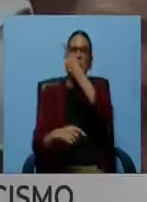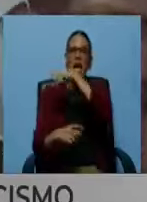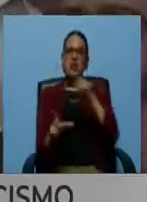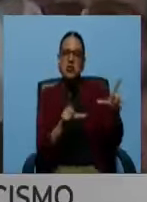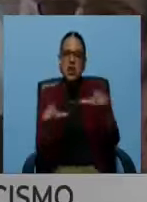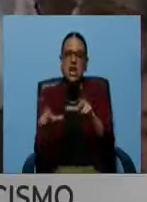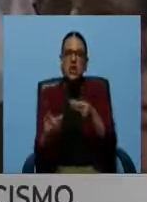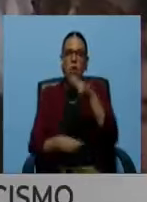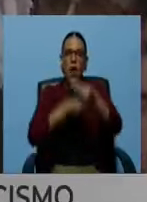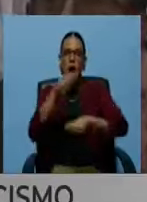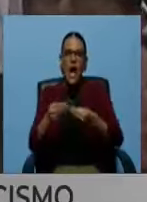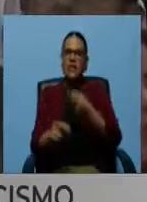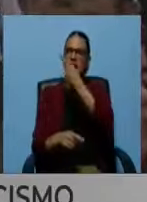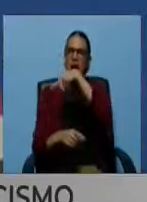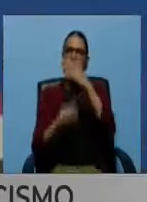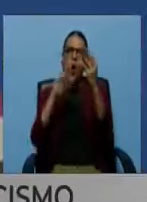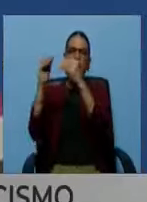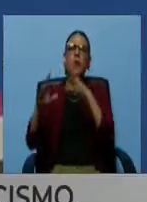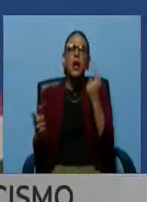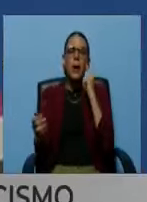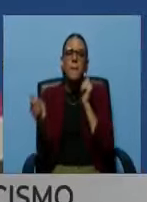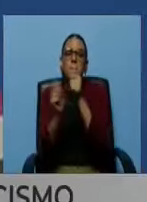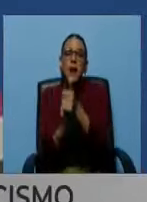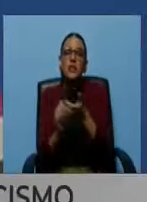aquí, lo hablamos, ¿qué iba a pasar?